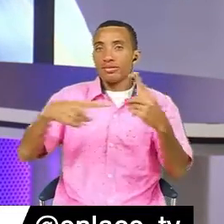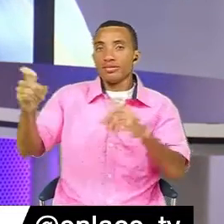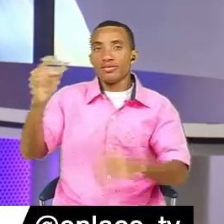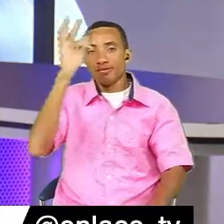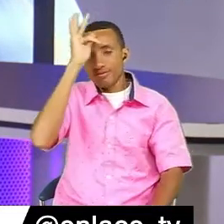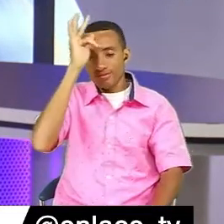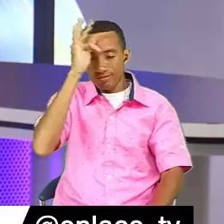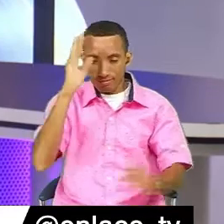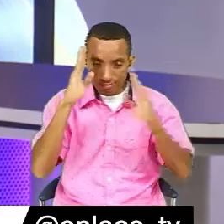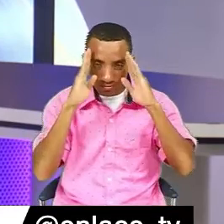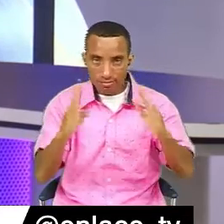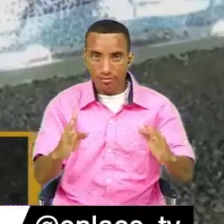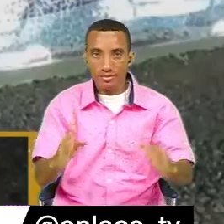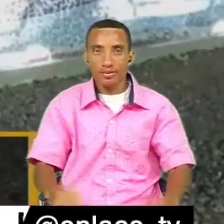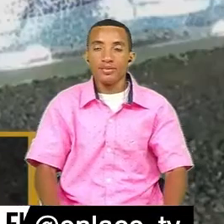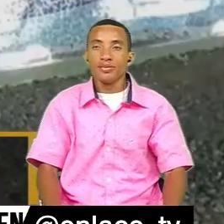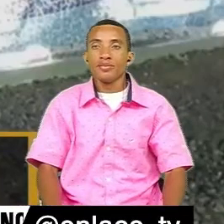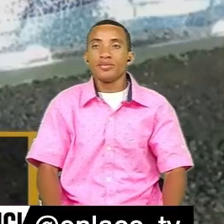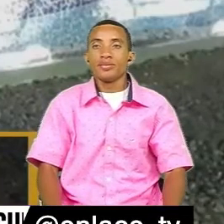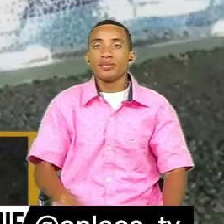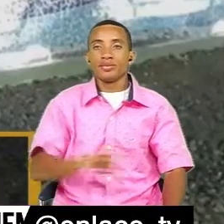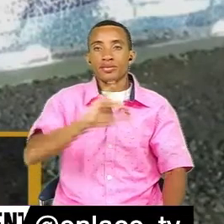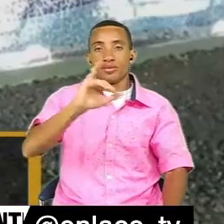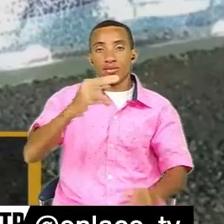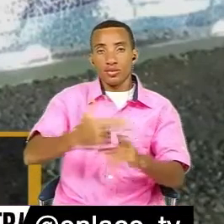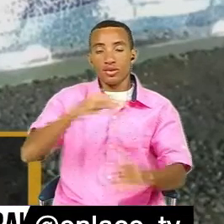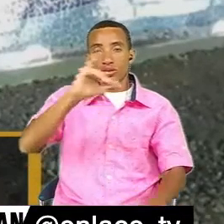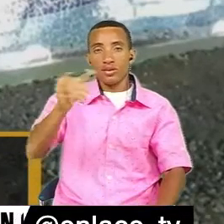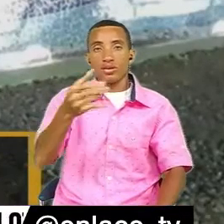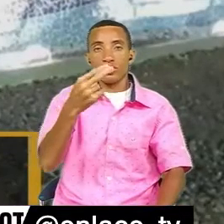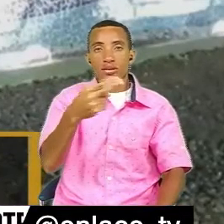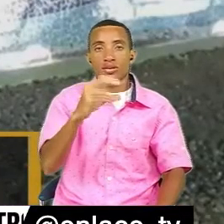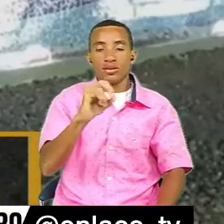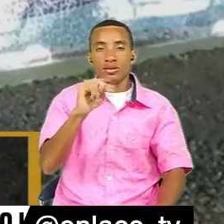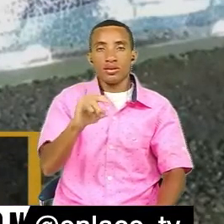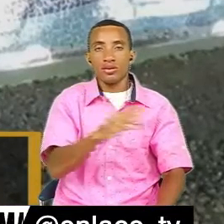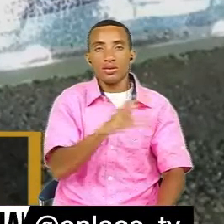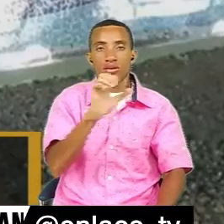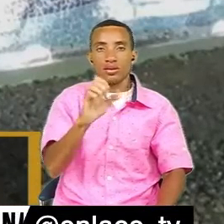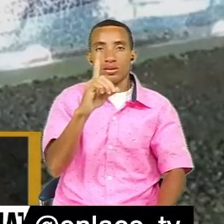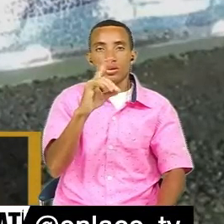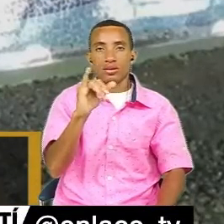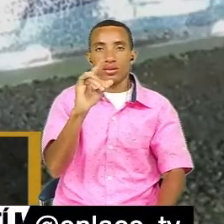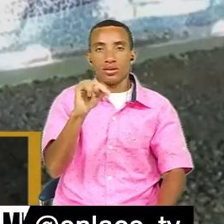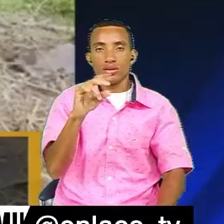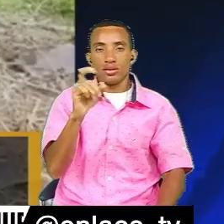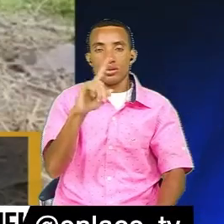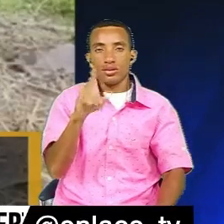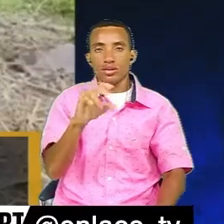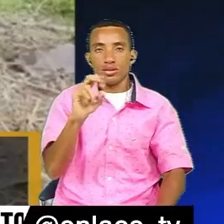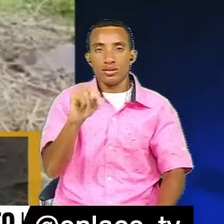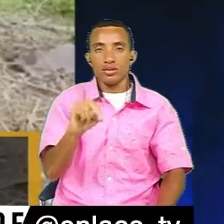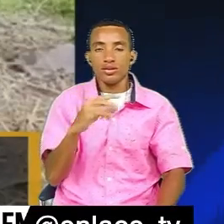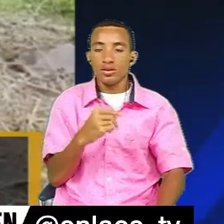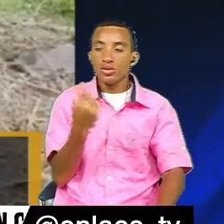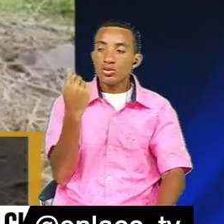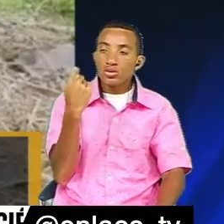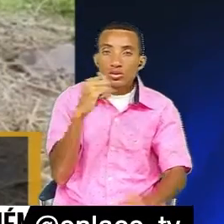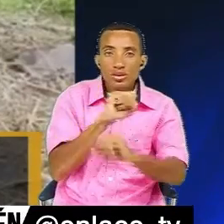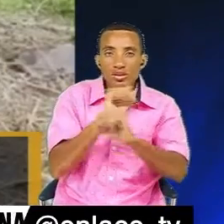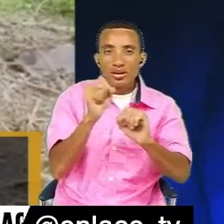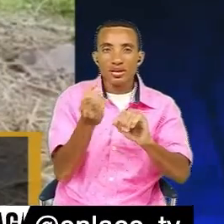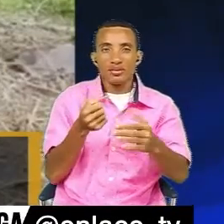asistencial. Como John Edinson Gualdrón Ortiz, fue identificado el docente que falleció en la mañana de hoy como consecuencia de un